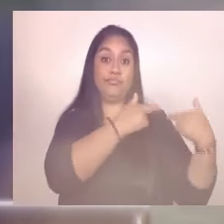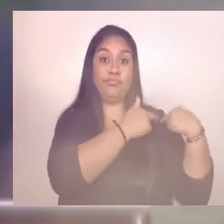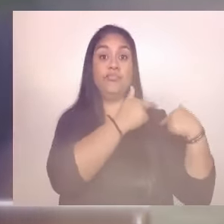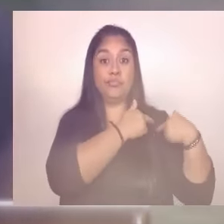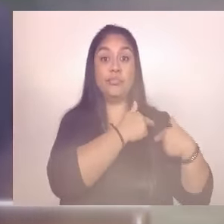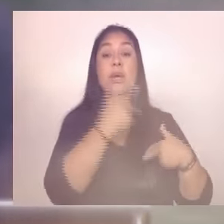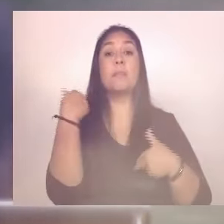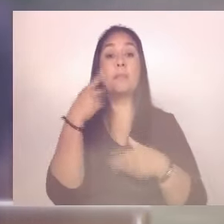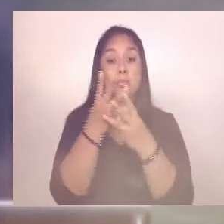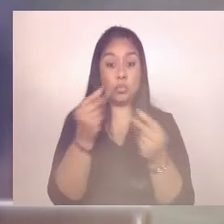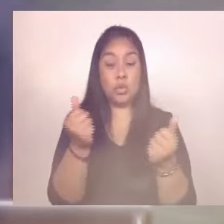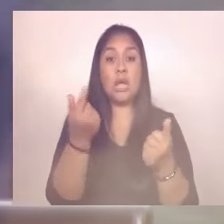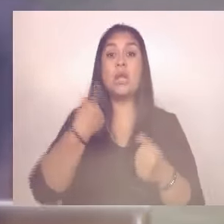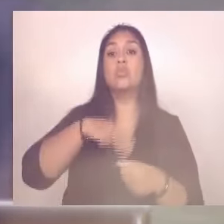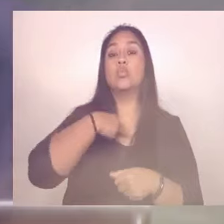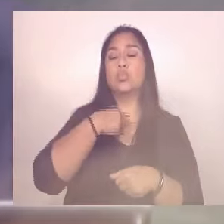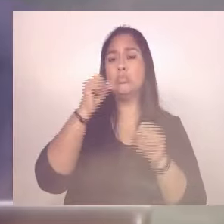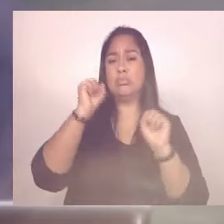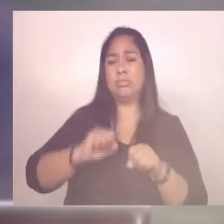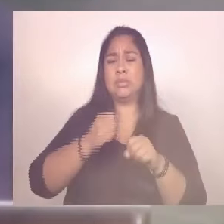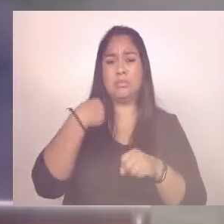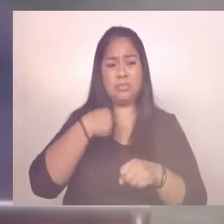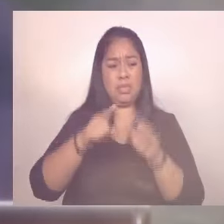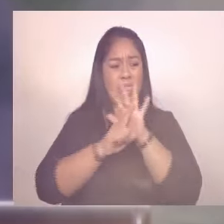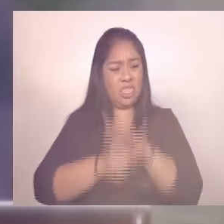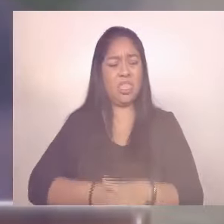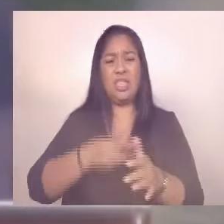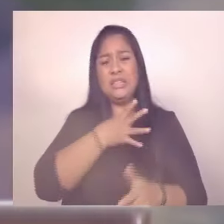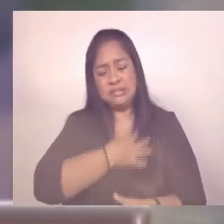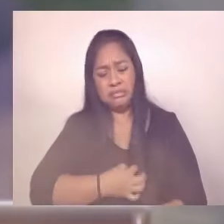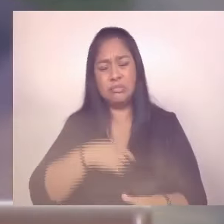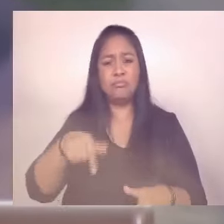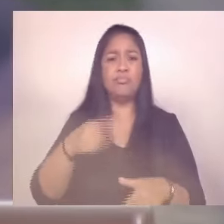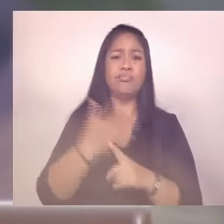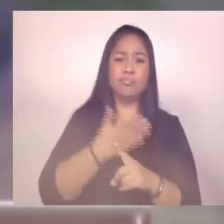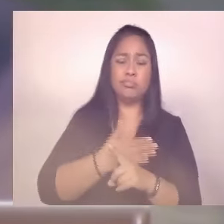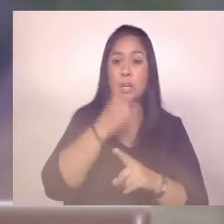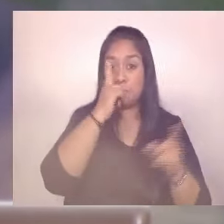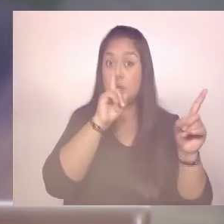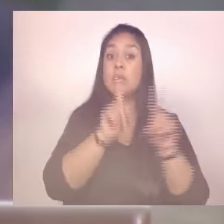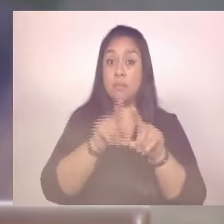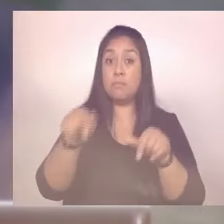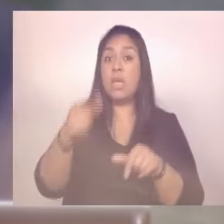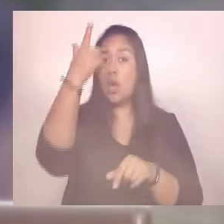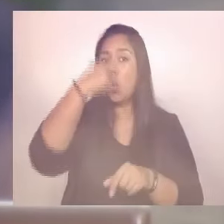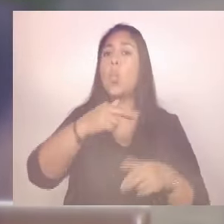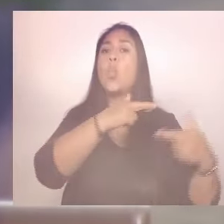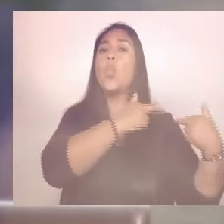para resolverla a quienes sufrimos los embates de esta crisis, pero también a quienes la han